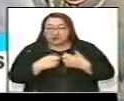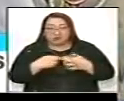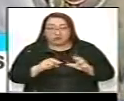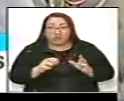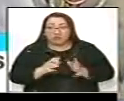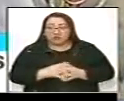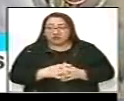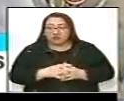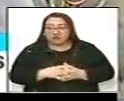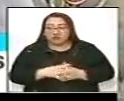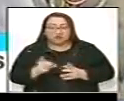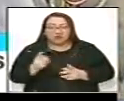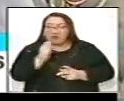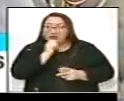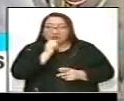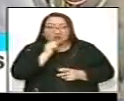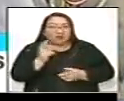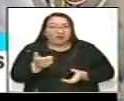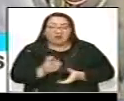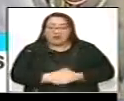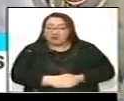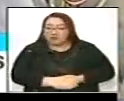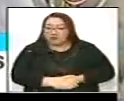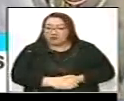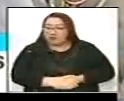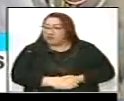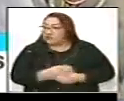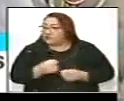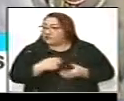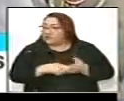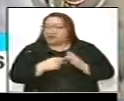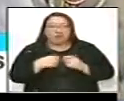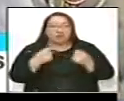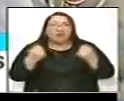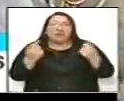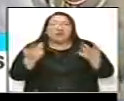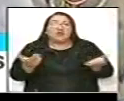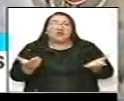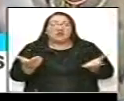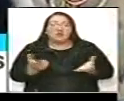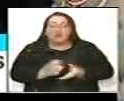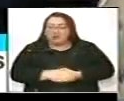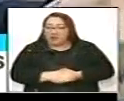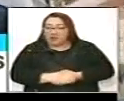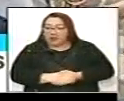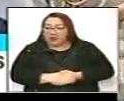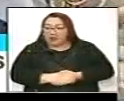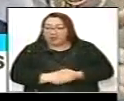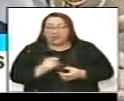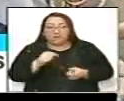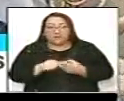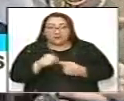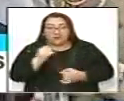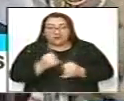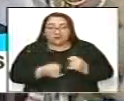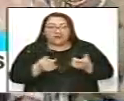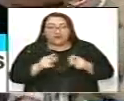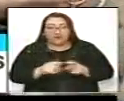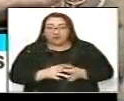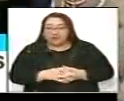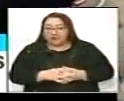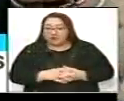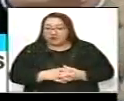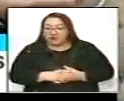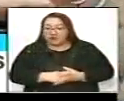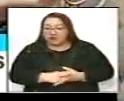público, no es un ser privado. Sino como entendemos que hay que ir hasta el final cuando ha habido la